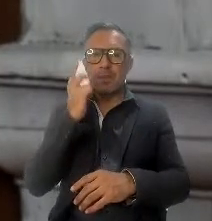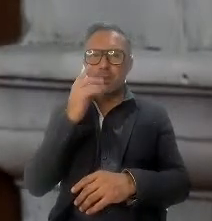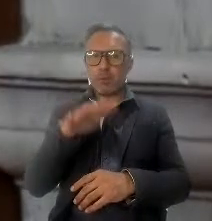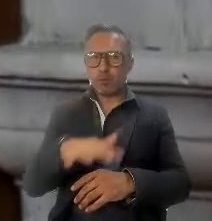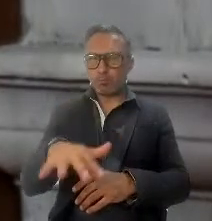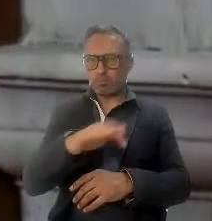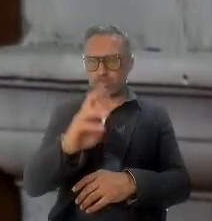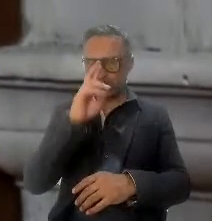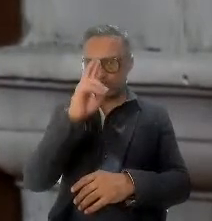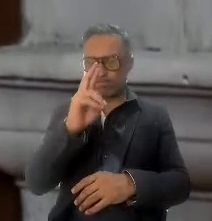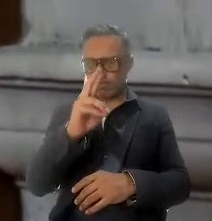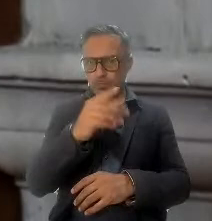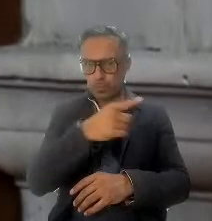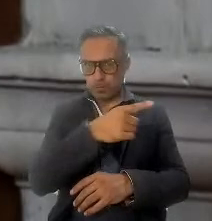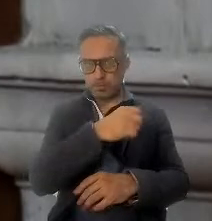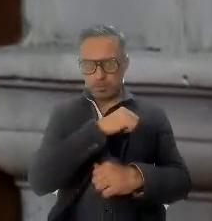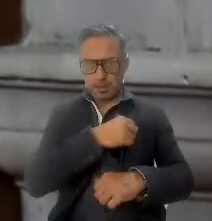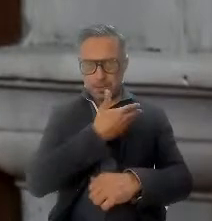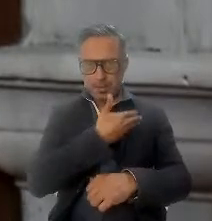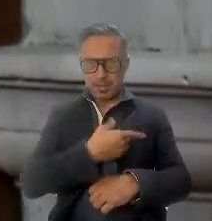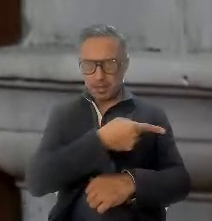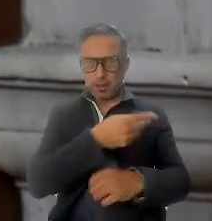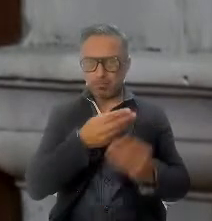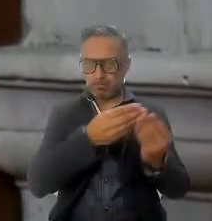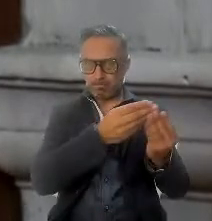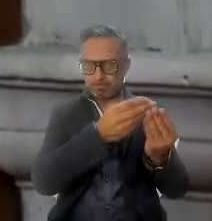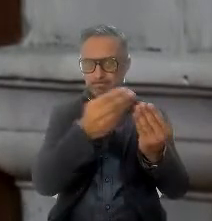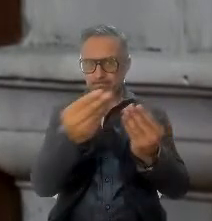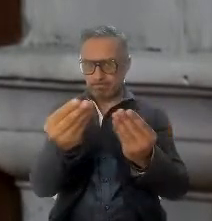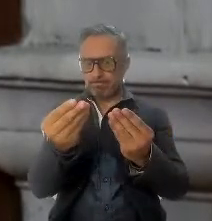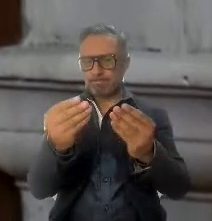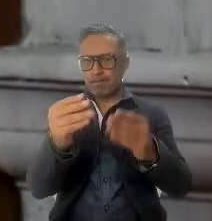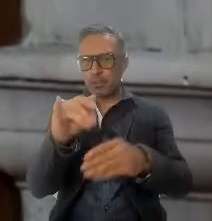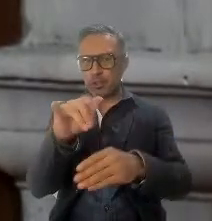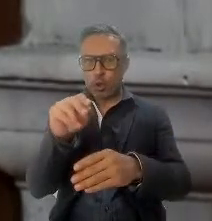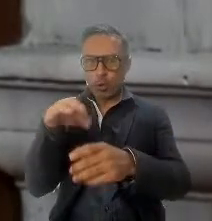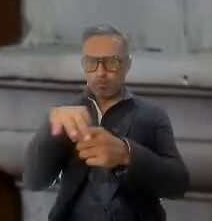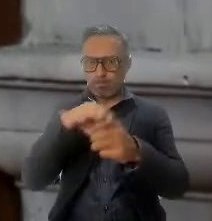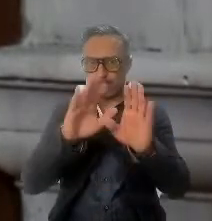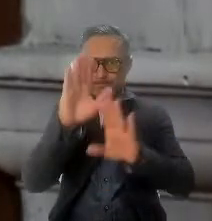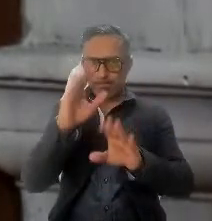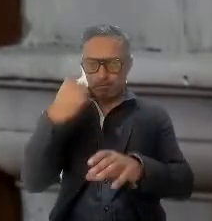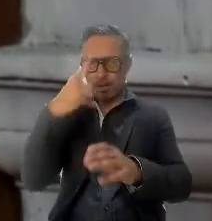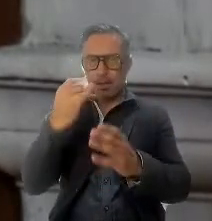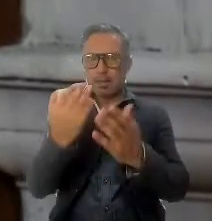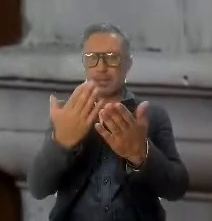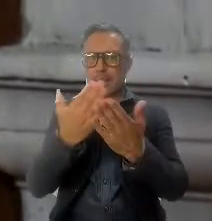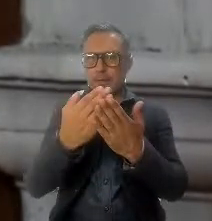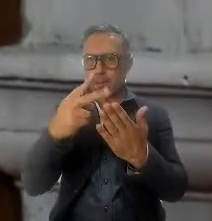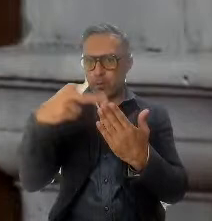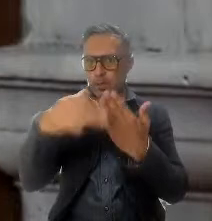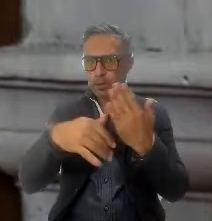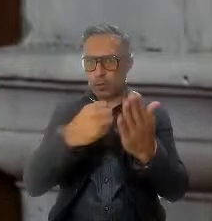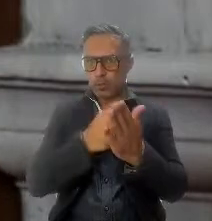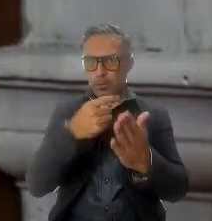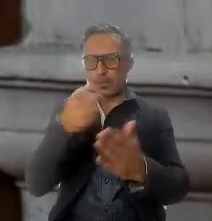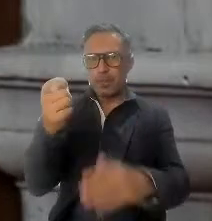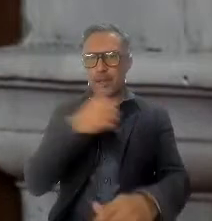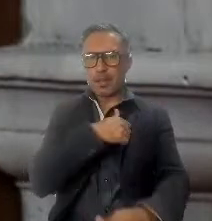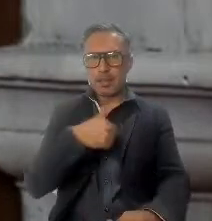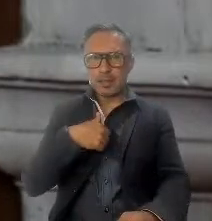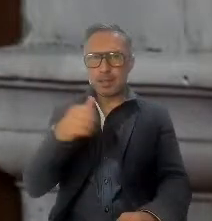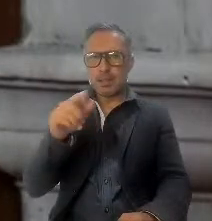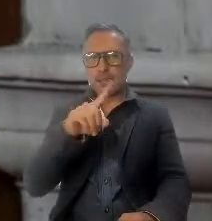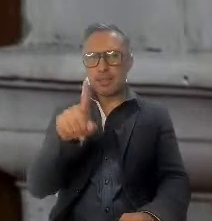legislatura por conducto de usted iniciativa de decreto por el que se autoriza al H Ayuntamiento de Zinacantepec